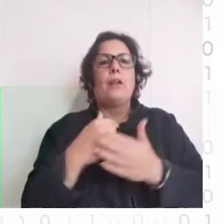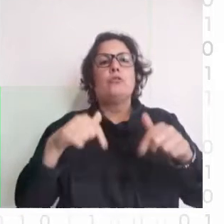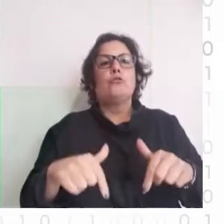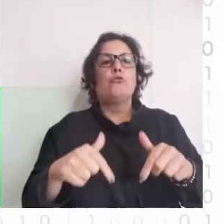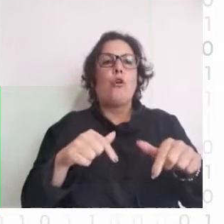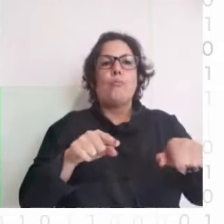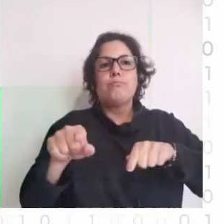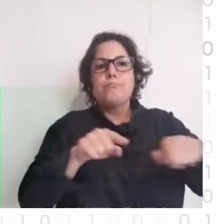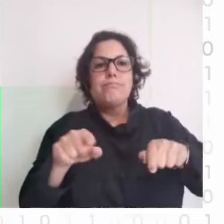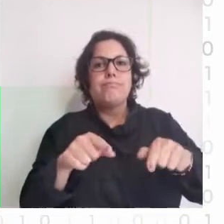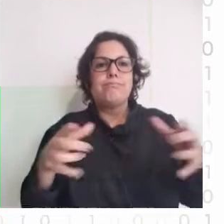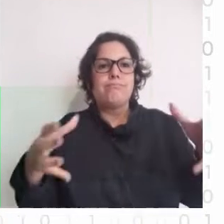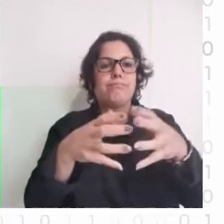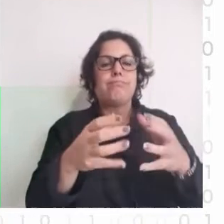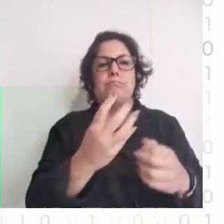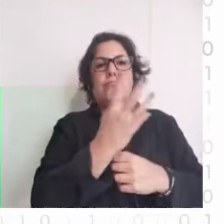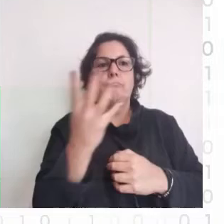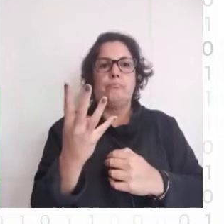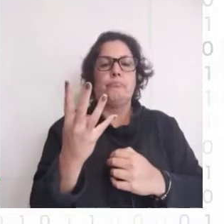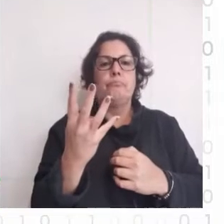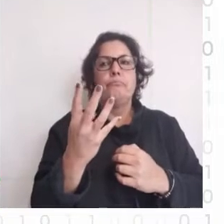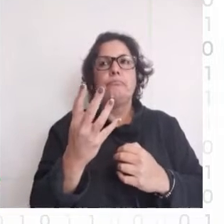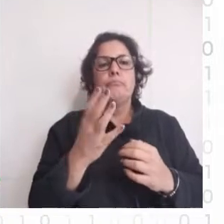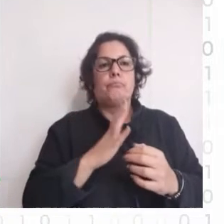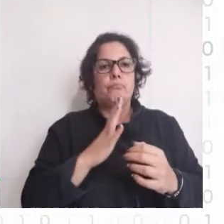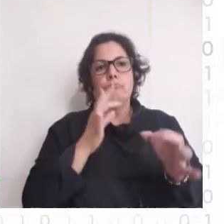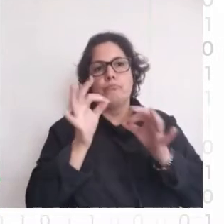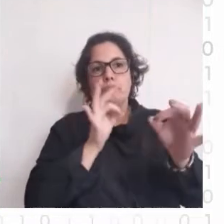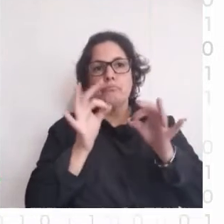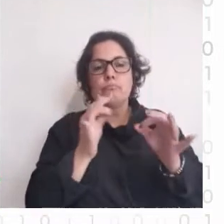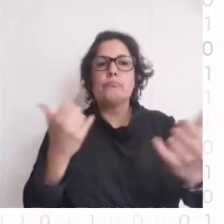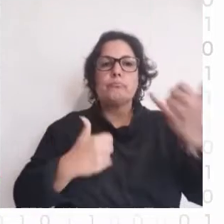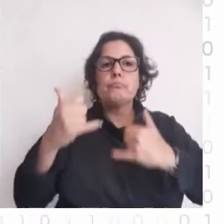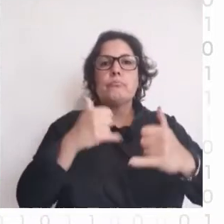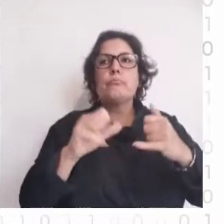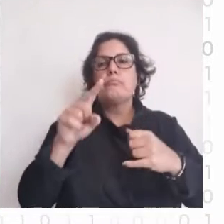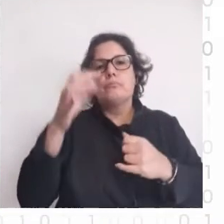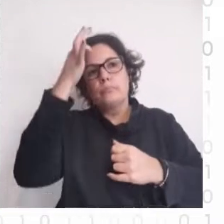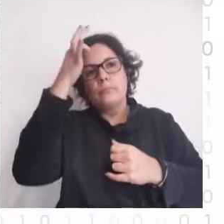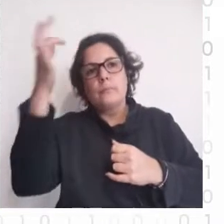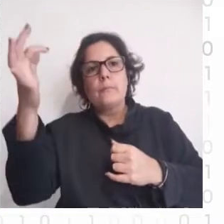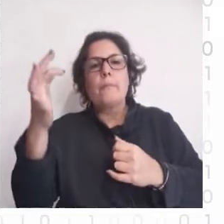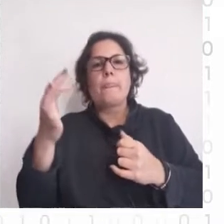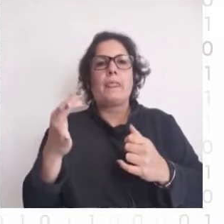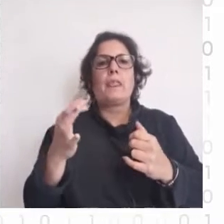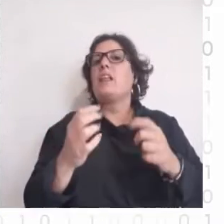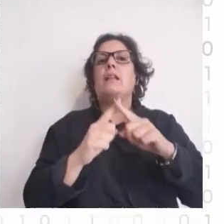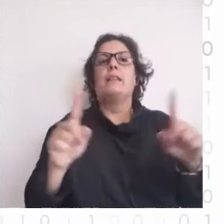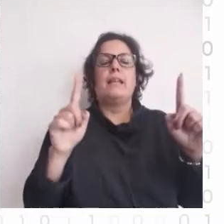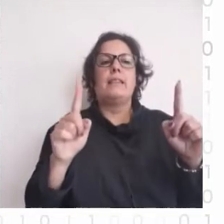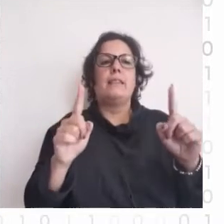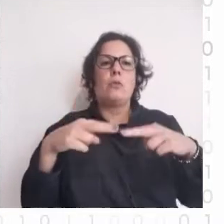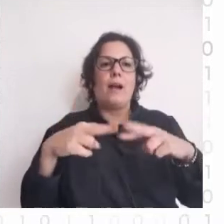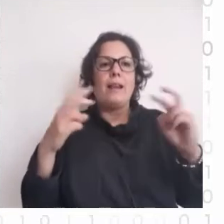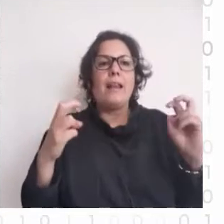este panel con cuatro oradoras que nos van a contar sobre sus experiencias en los distintos